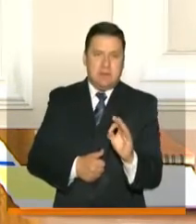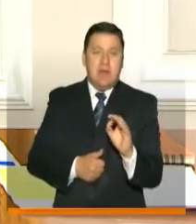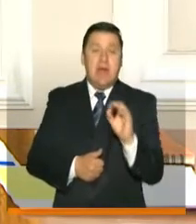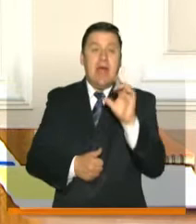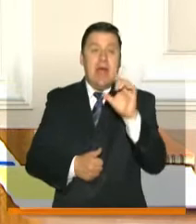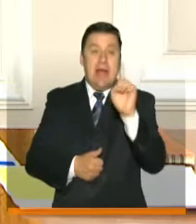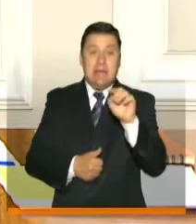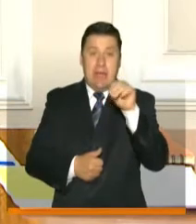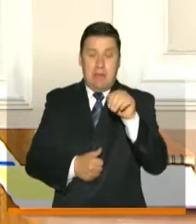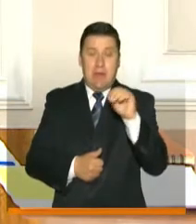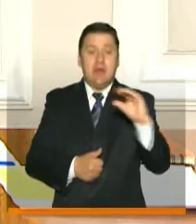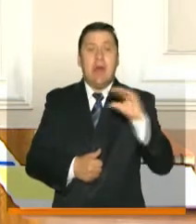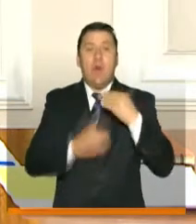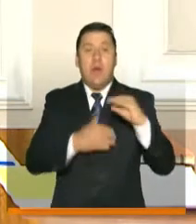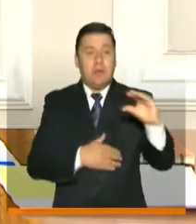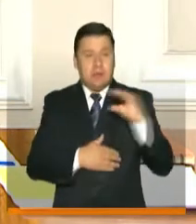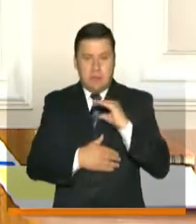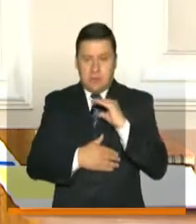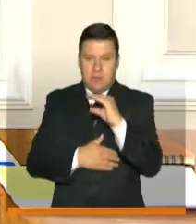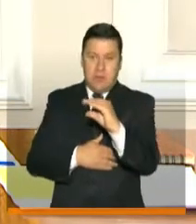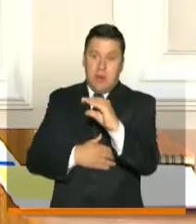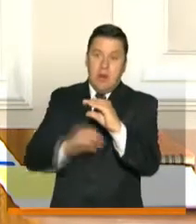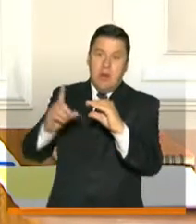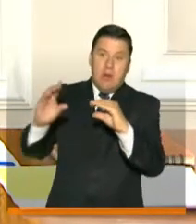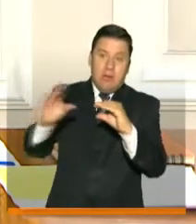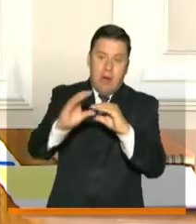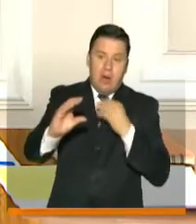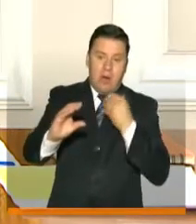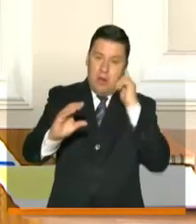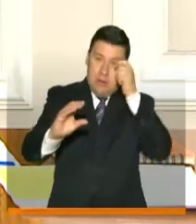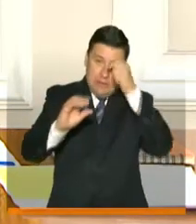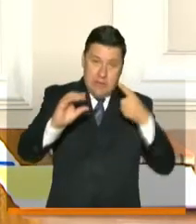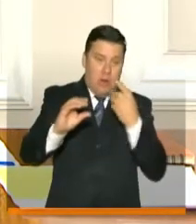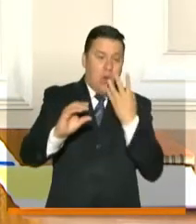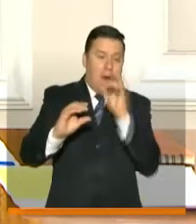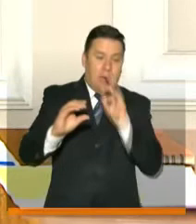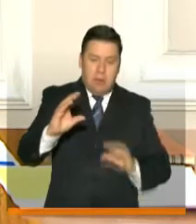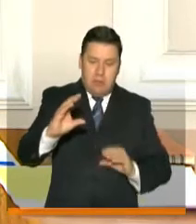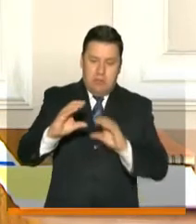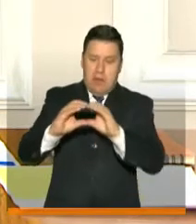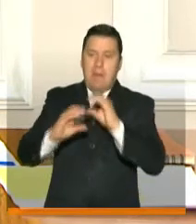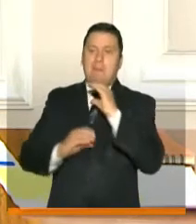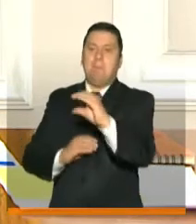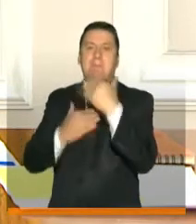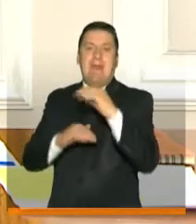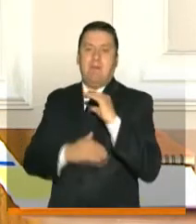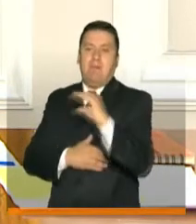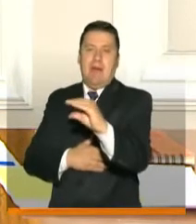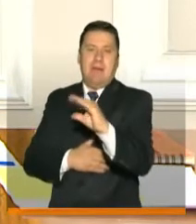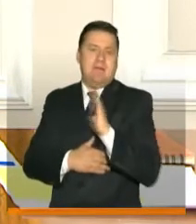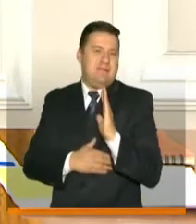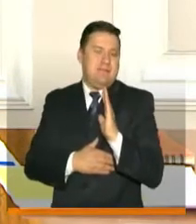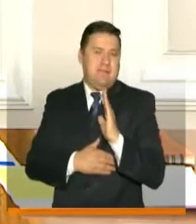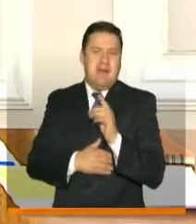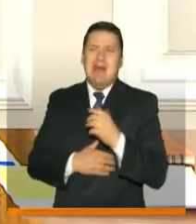salario mínimo a todos los trabajadores de las empresas en nuestro país que